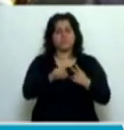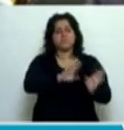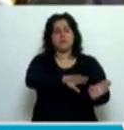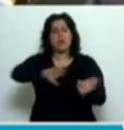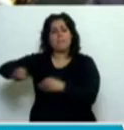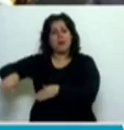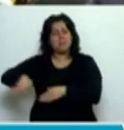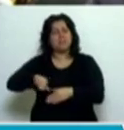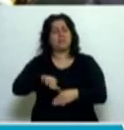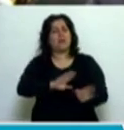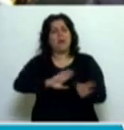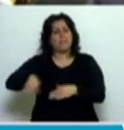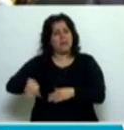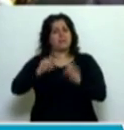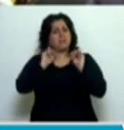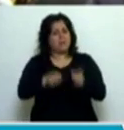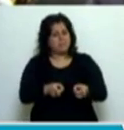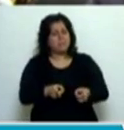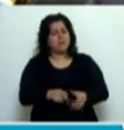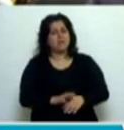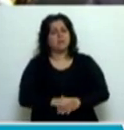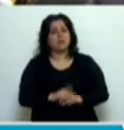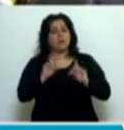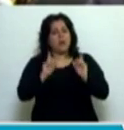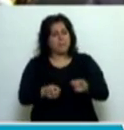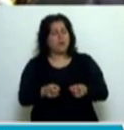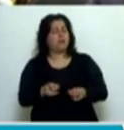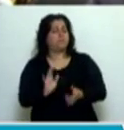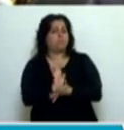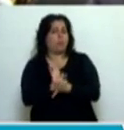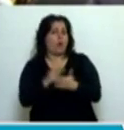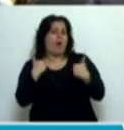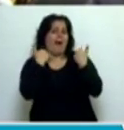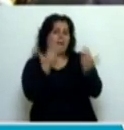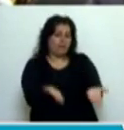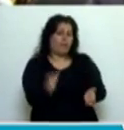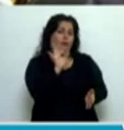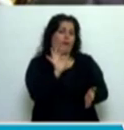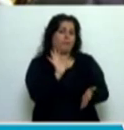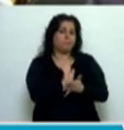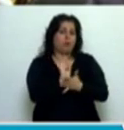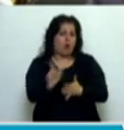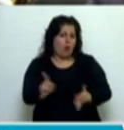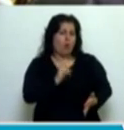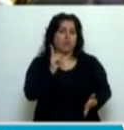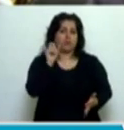parte también, en favor y en honor y en orgullo de la